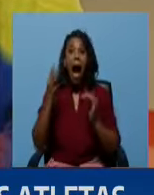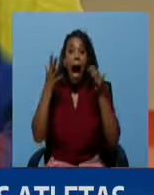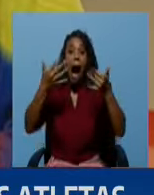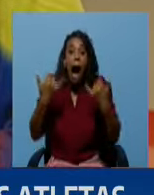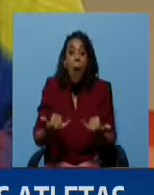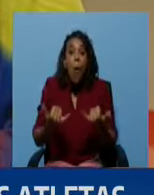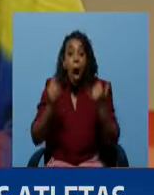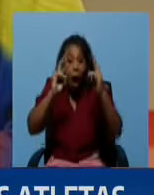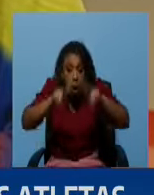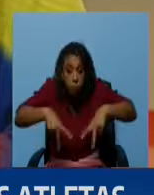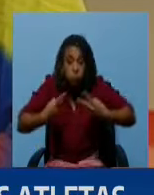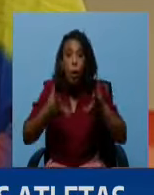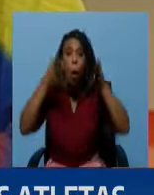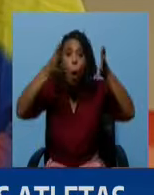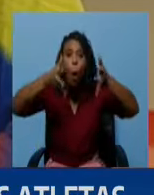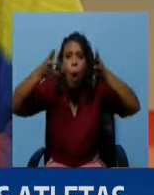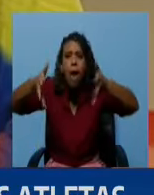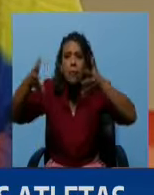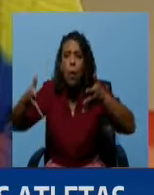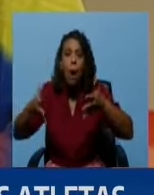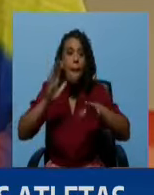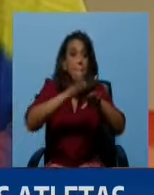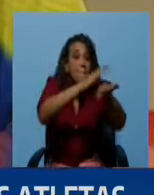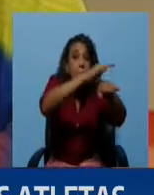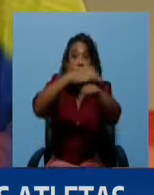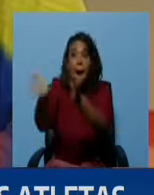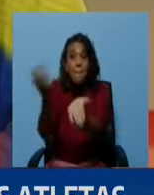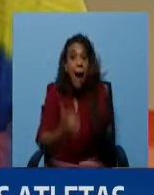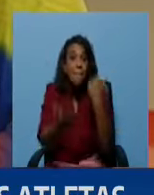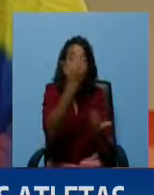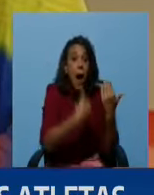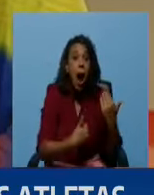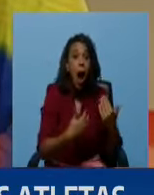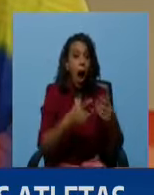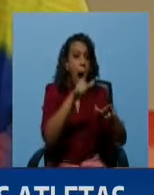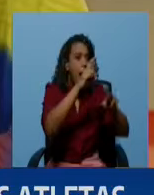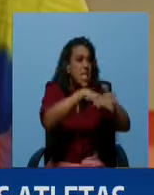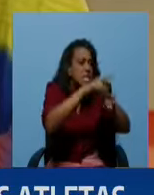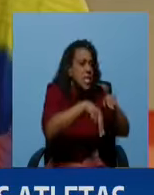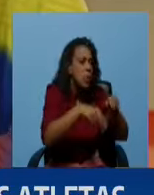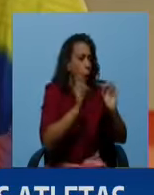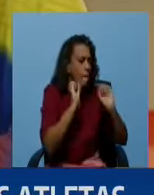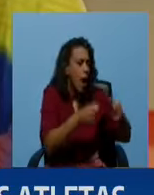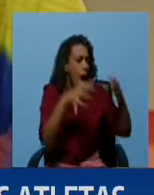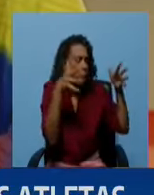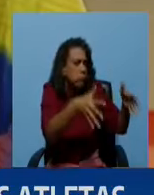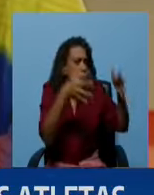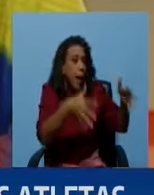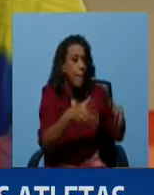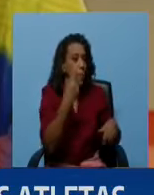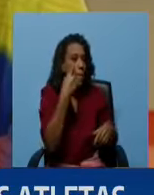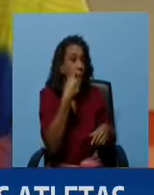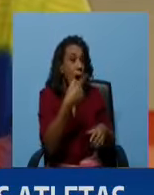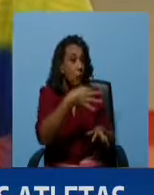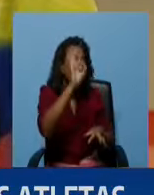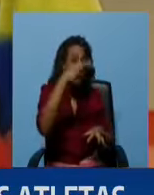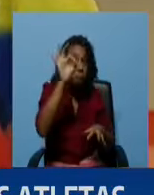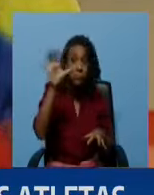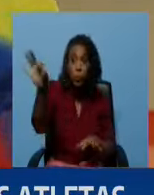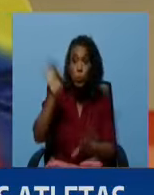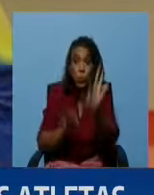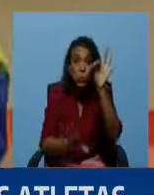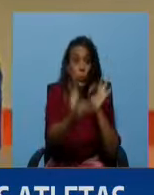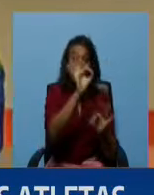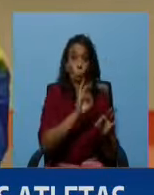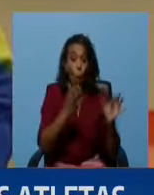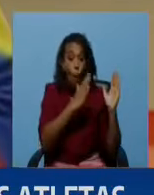reorientar el proceso de masificación, de preparación, de captación de talentos,